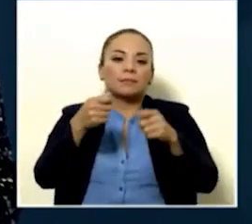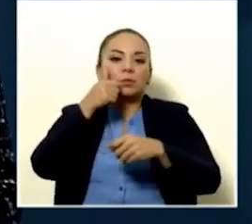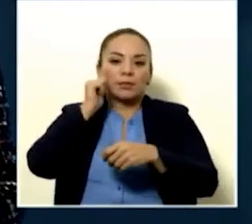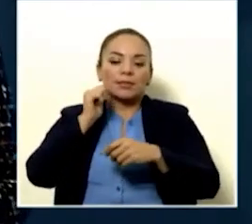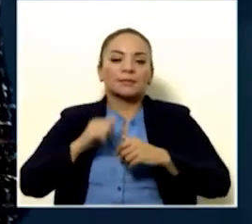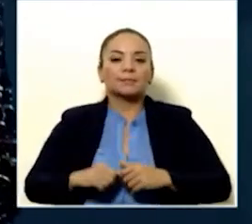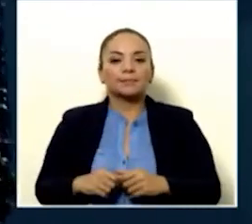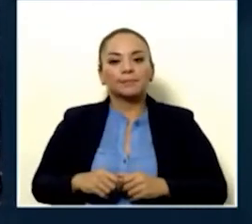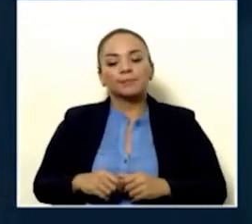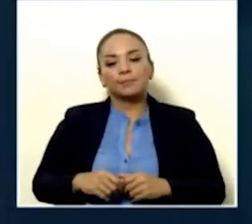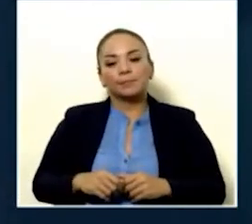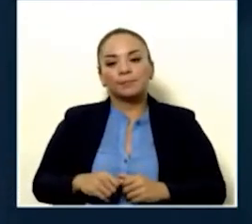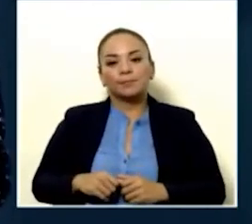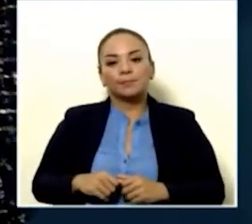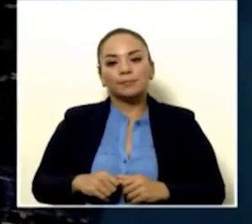ayer.